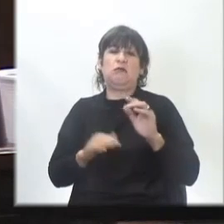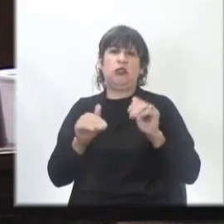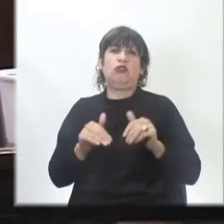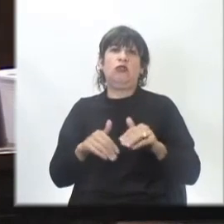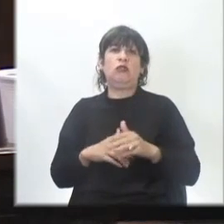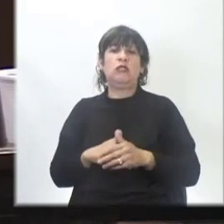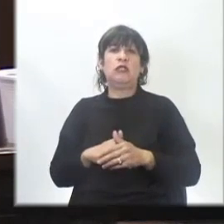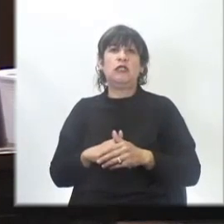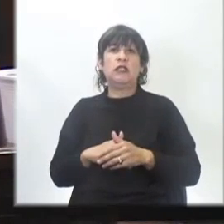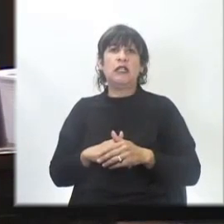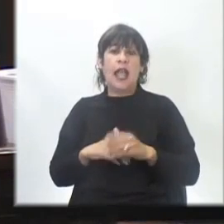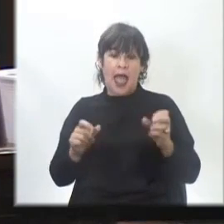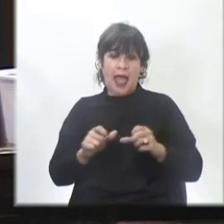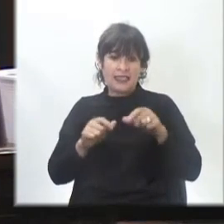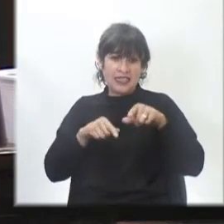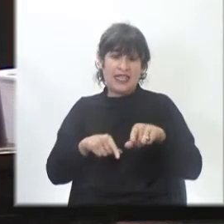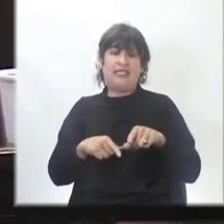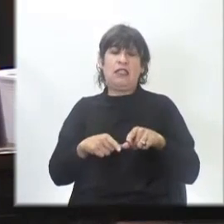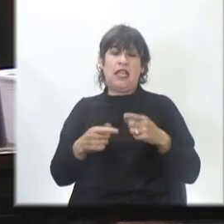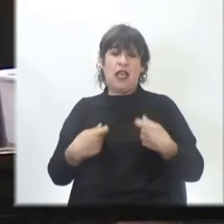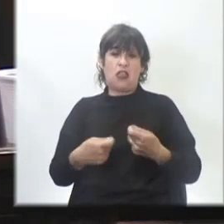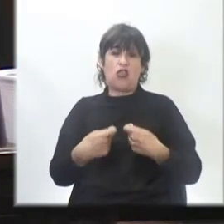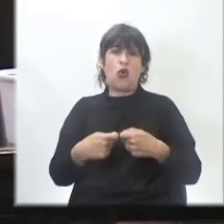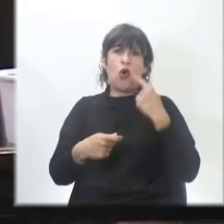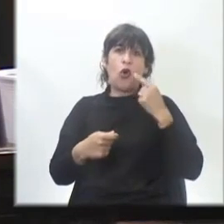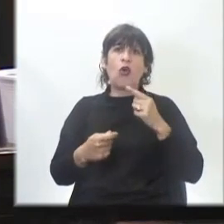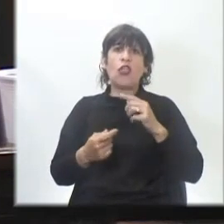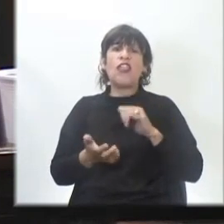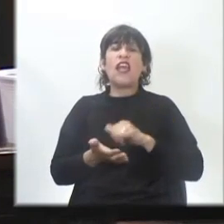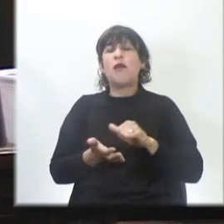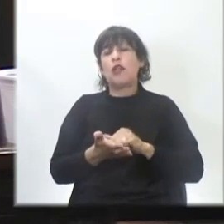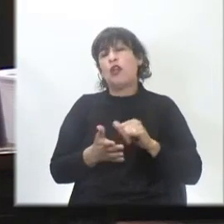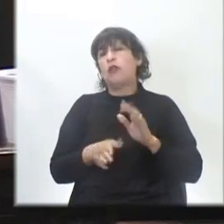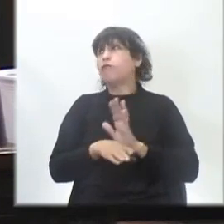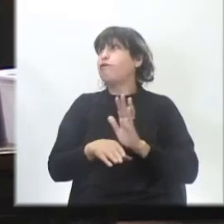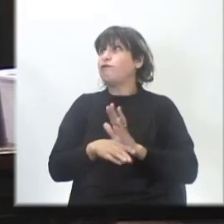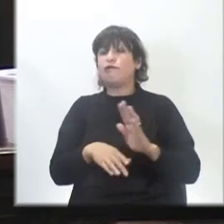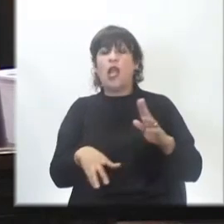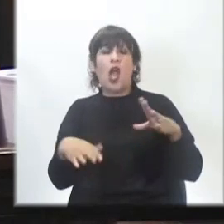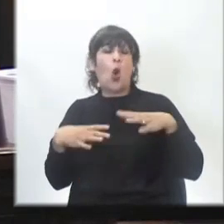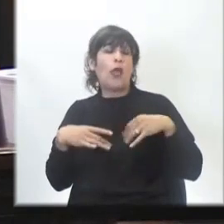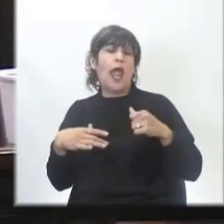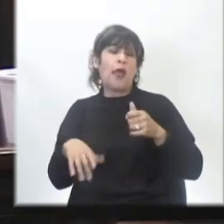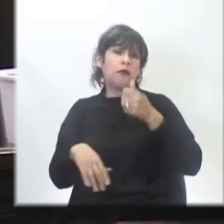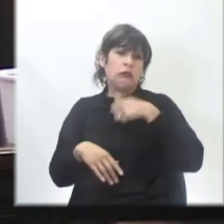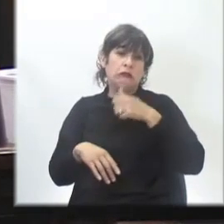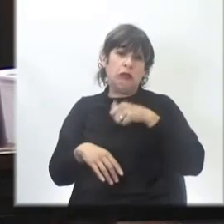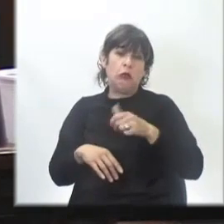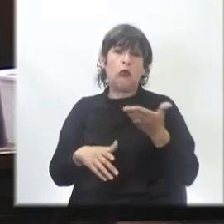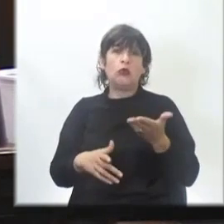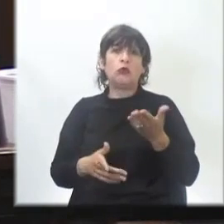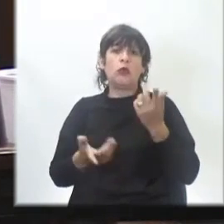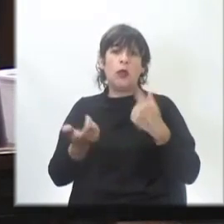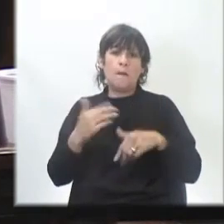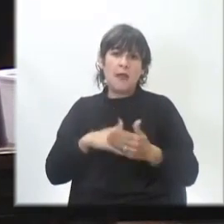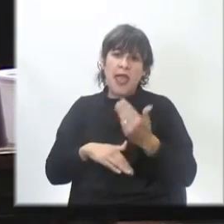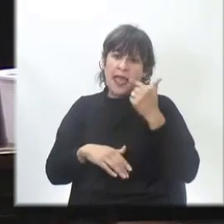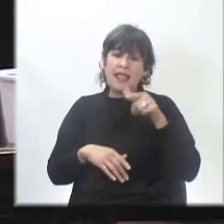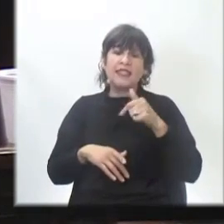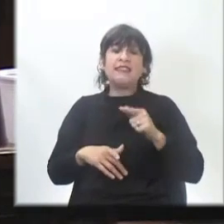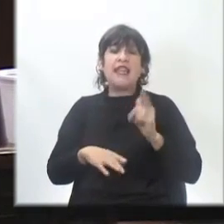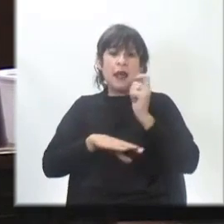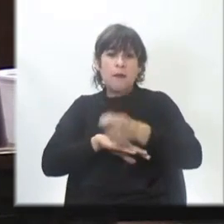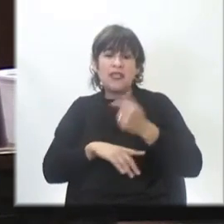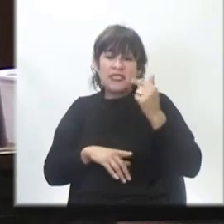Hace este gasto, señor presidente, de aviones jubilados, de aviones antiguos, mientras la inversión en